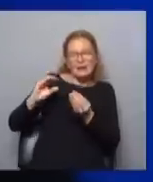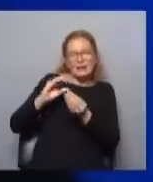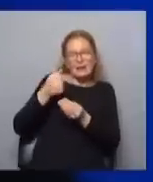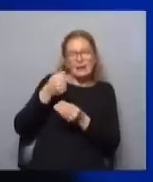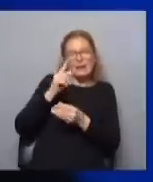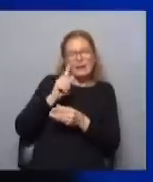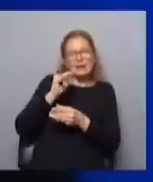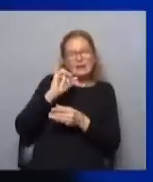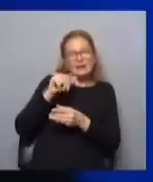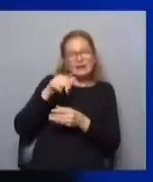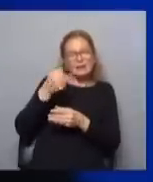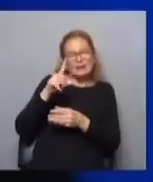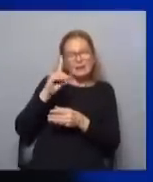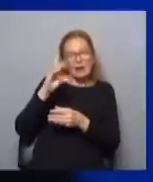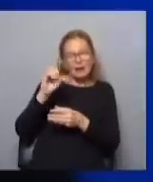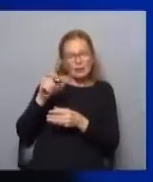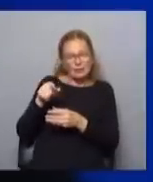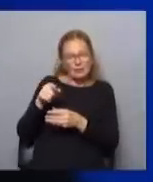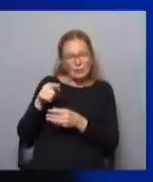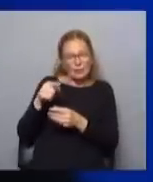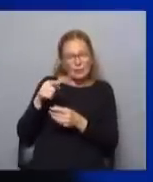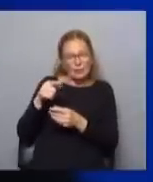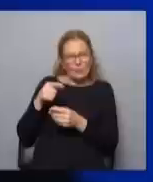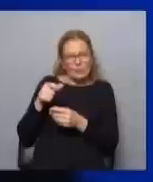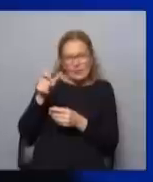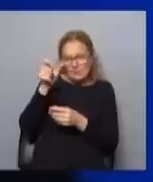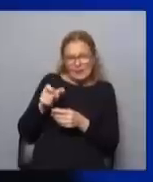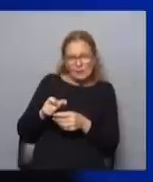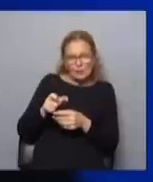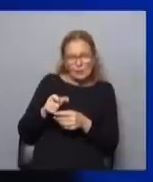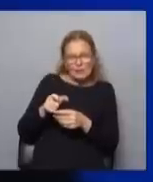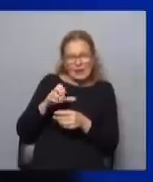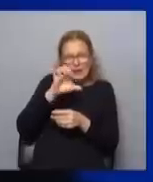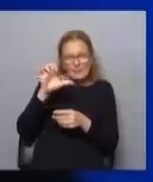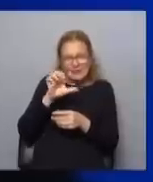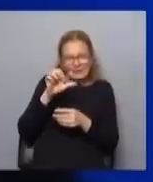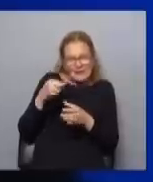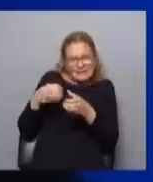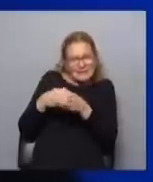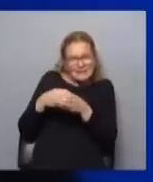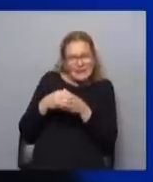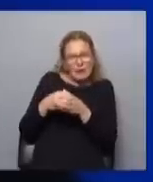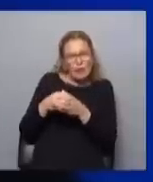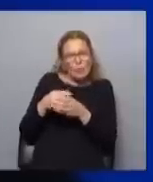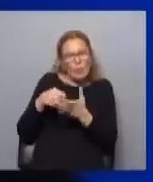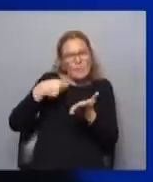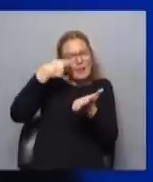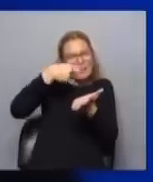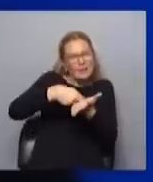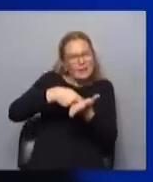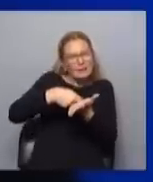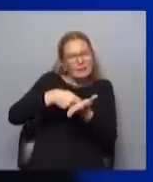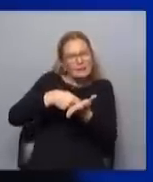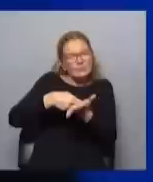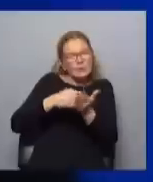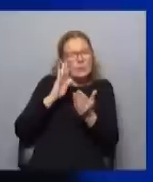lo escuché digo eso evidentemente está direccionado el pequeño comerciante o el pequeño empresario o créditos que